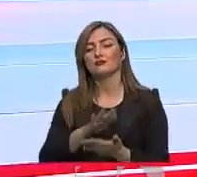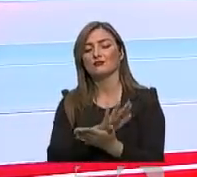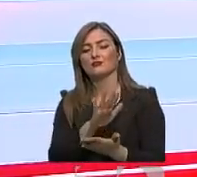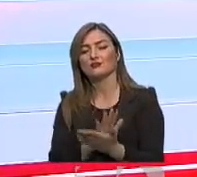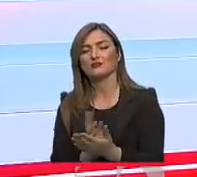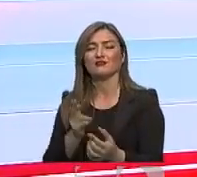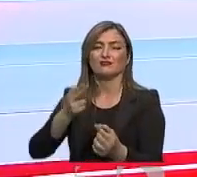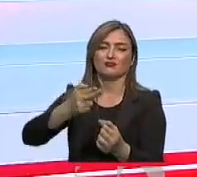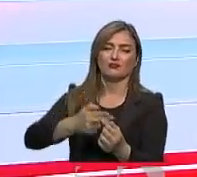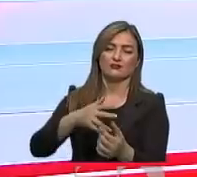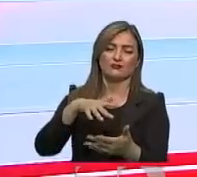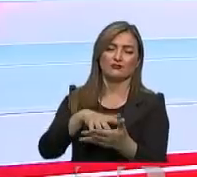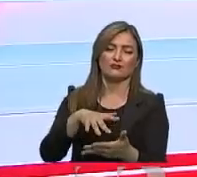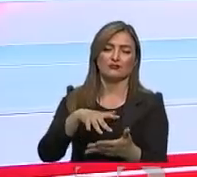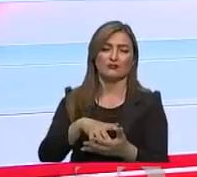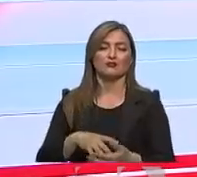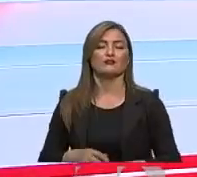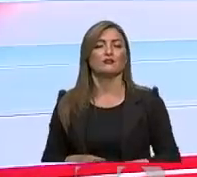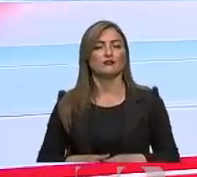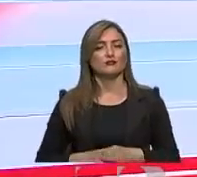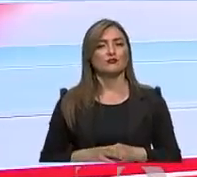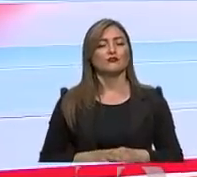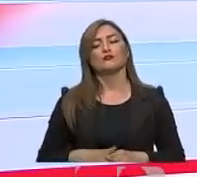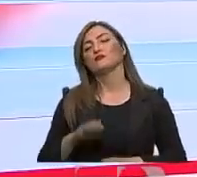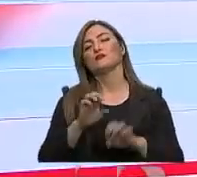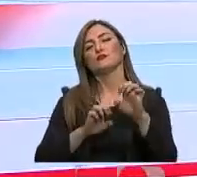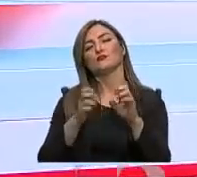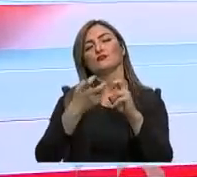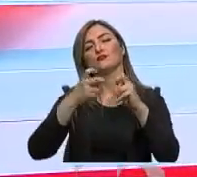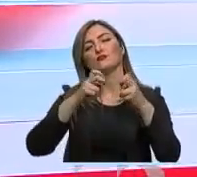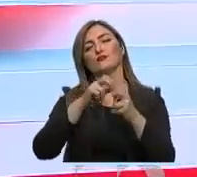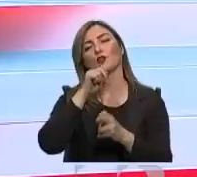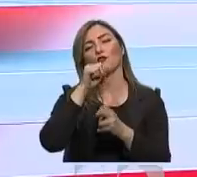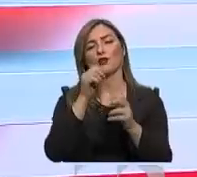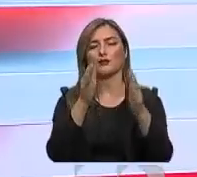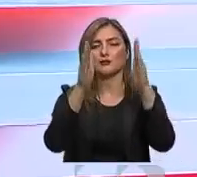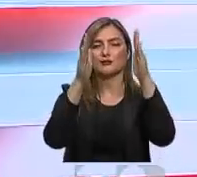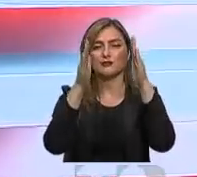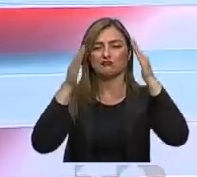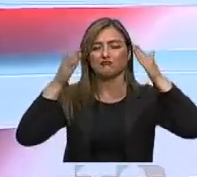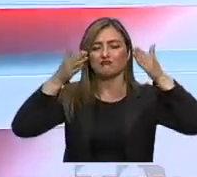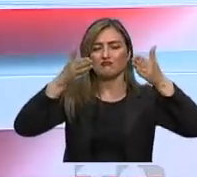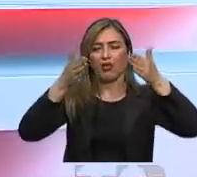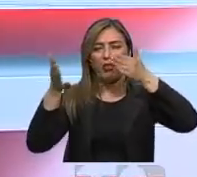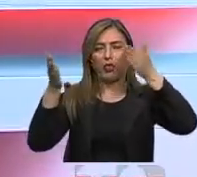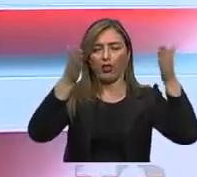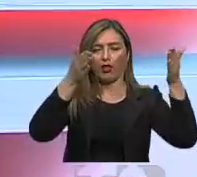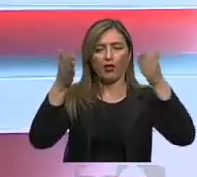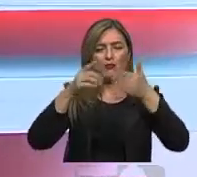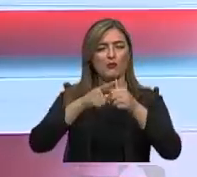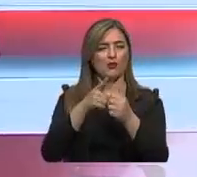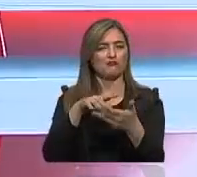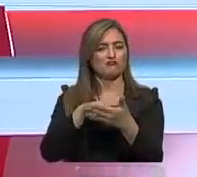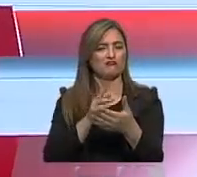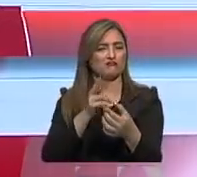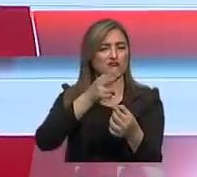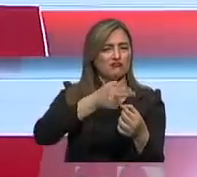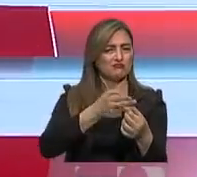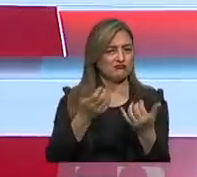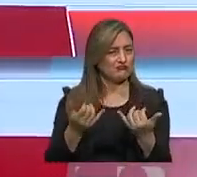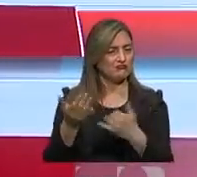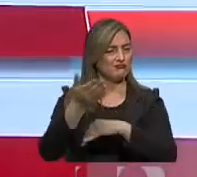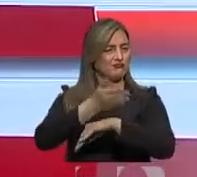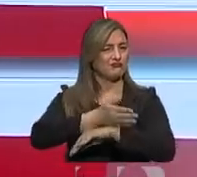clases presenciales de los estudiantes, ya que se han detectado problemas de falta de atención y concentración en los primeros estudiantes que han vuelto a las